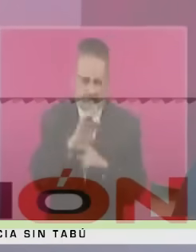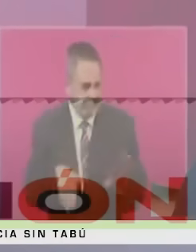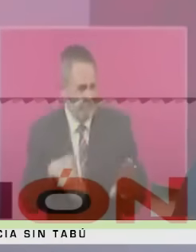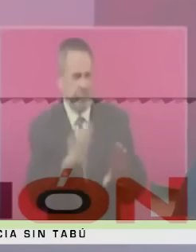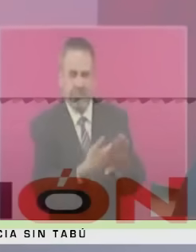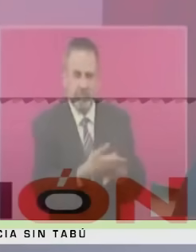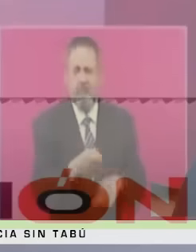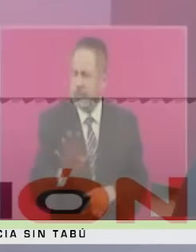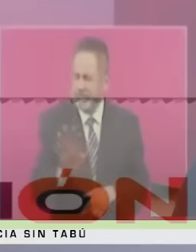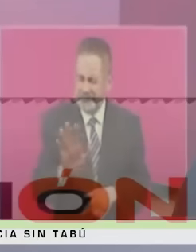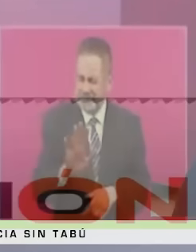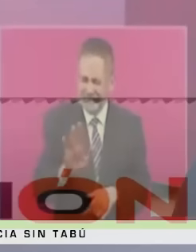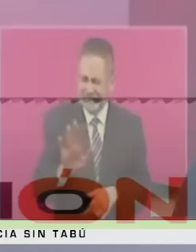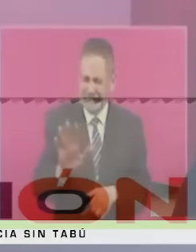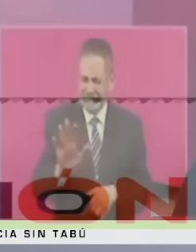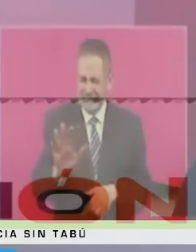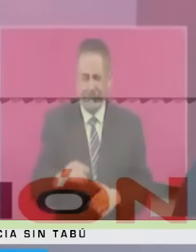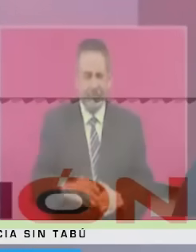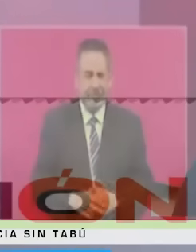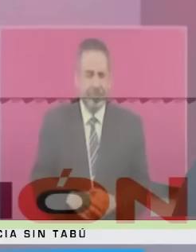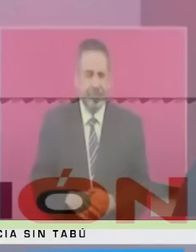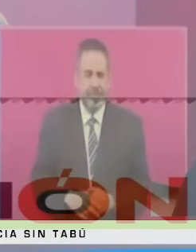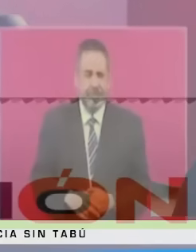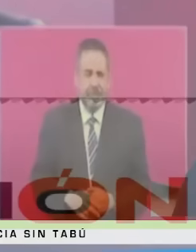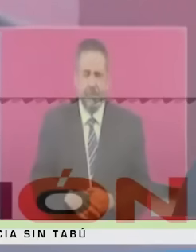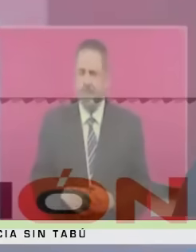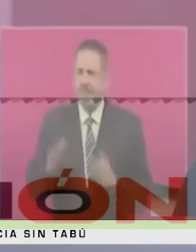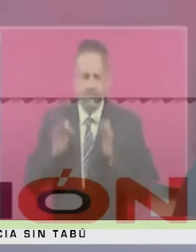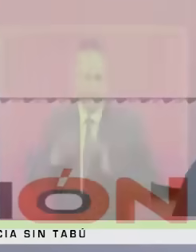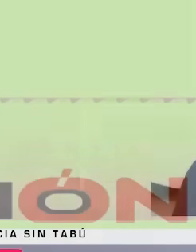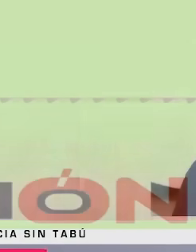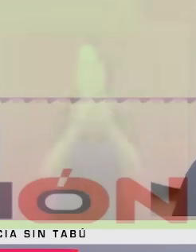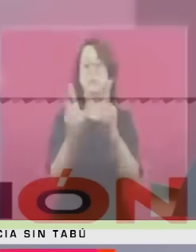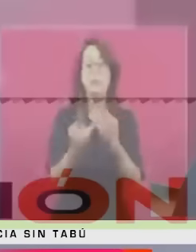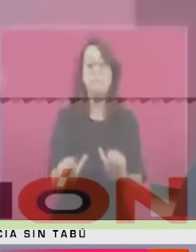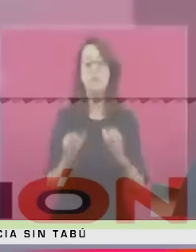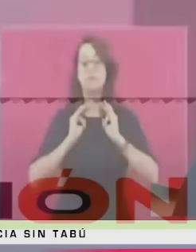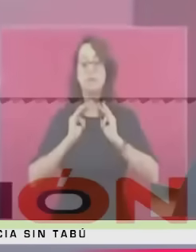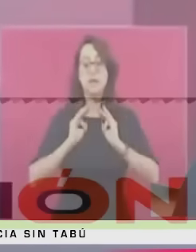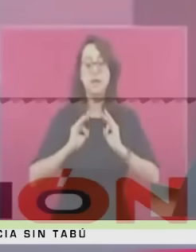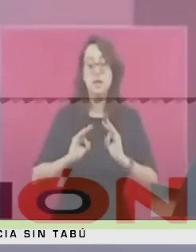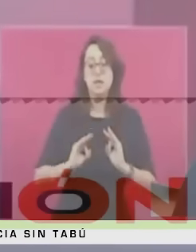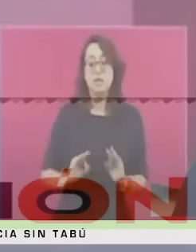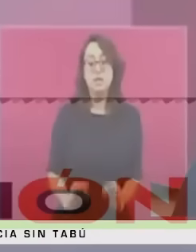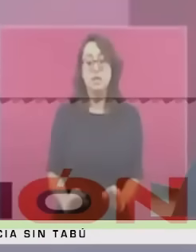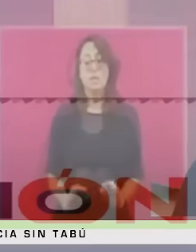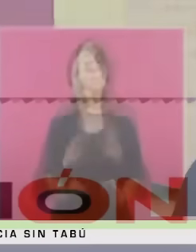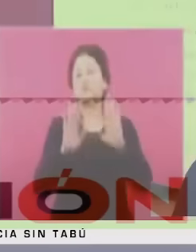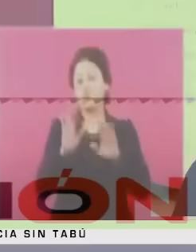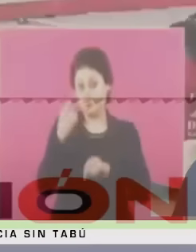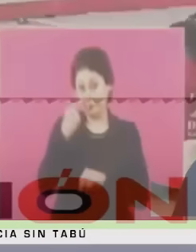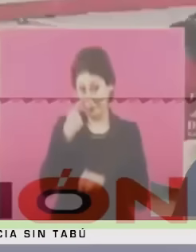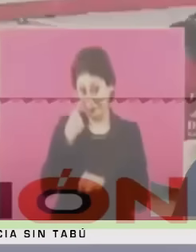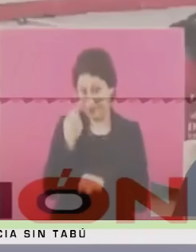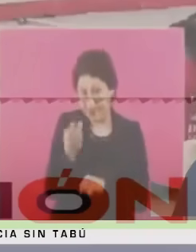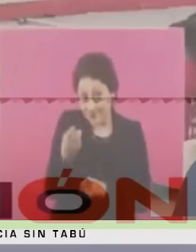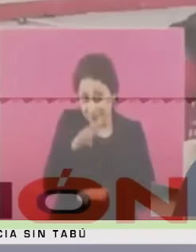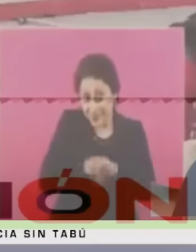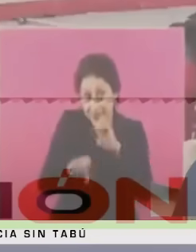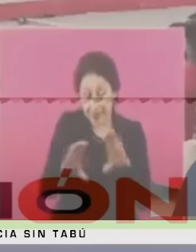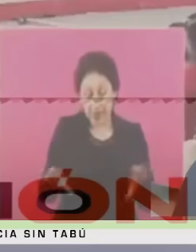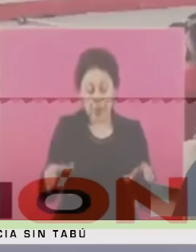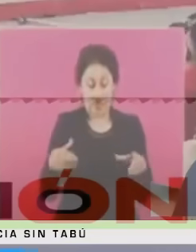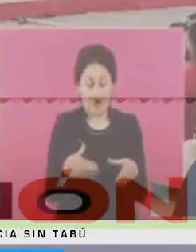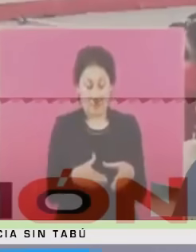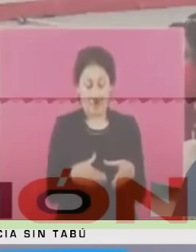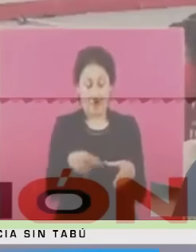al 2018, que son fieros enemigos de la 4T. López Obrador no los considera